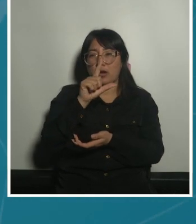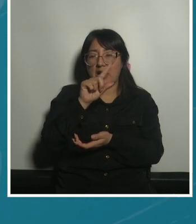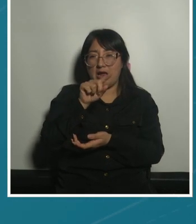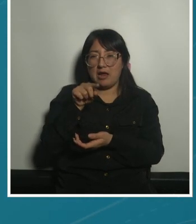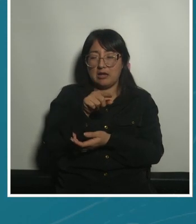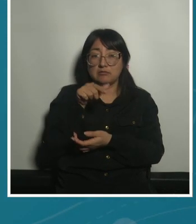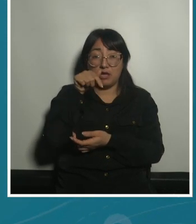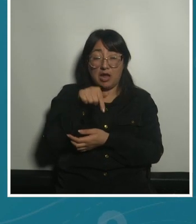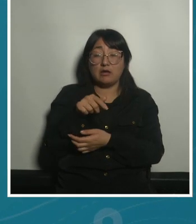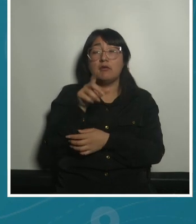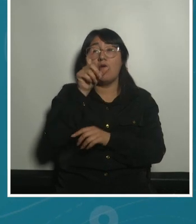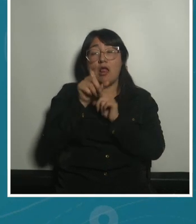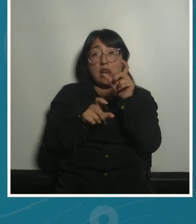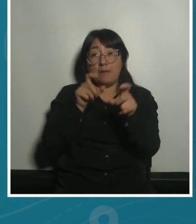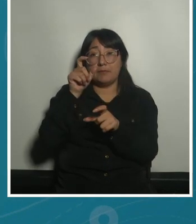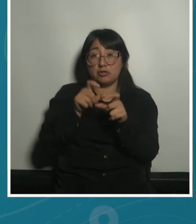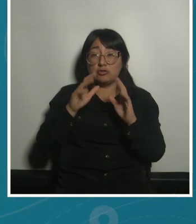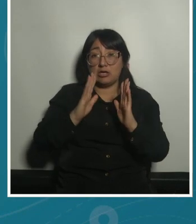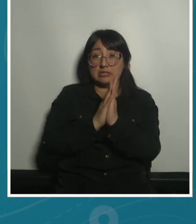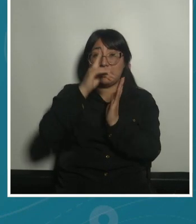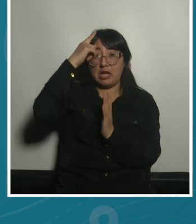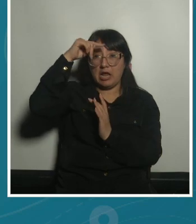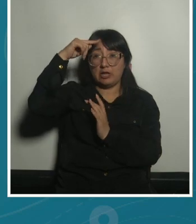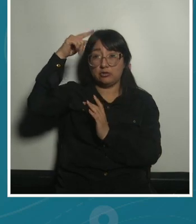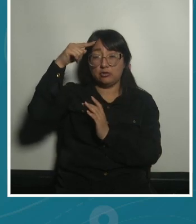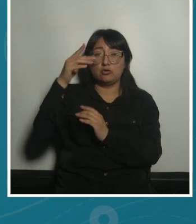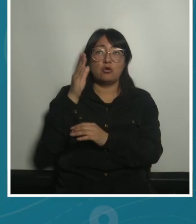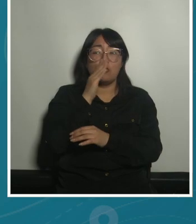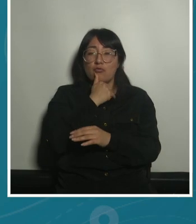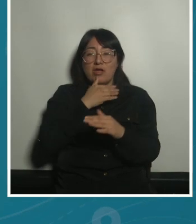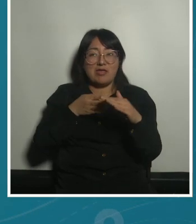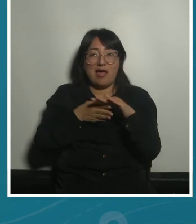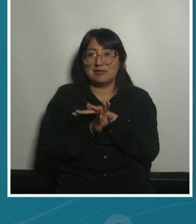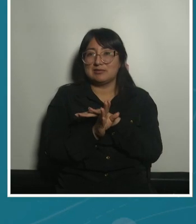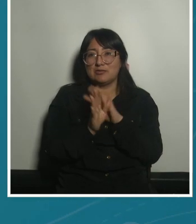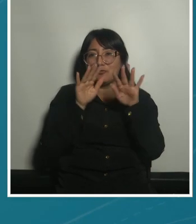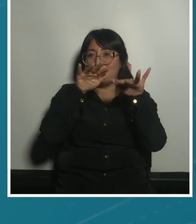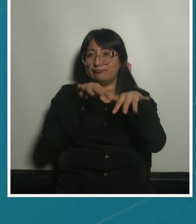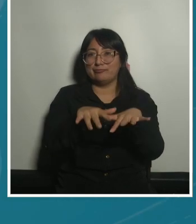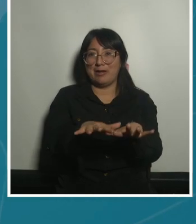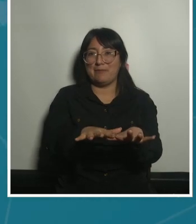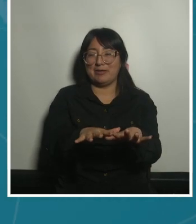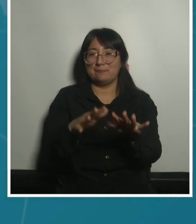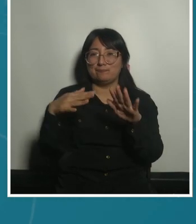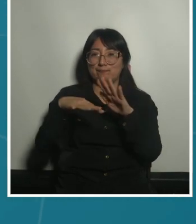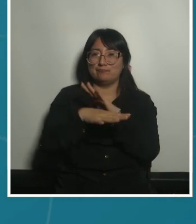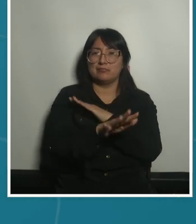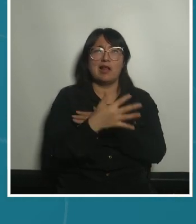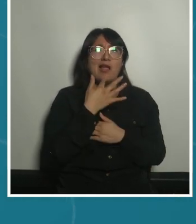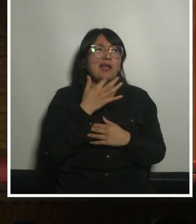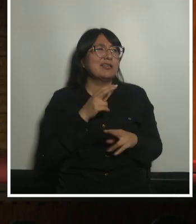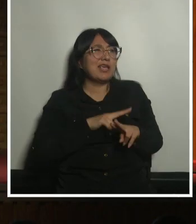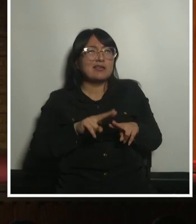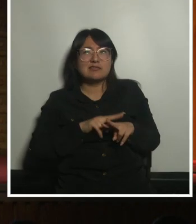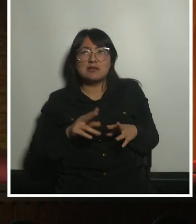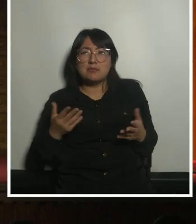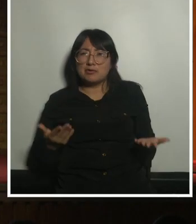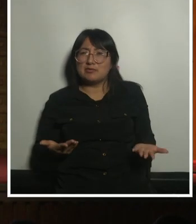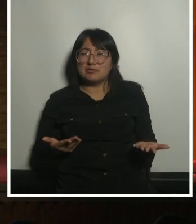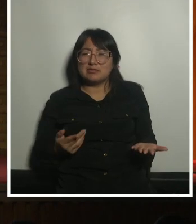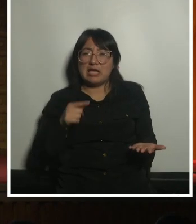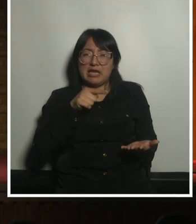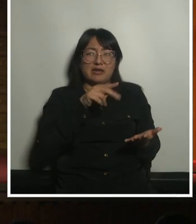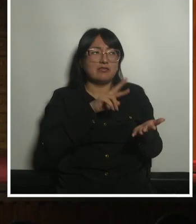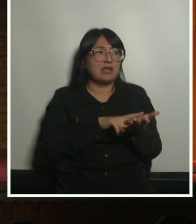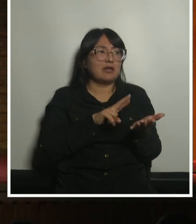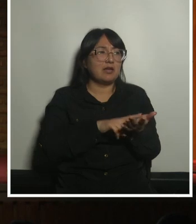las personas en San Antonio no tienen acceso al mar. ¿Qué hacemos entonces en estas